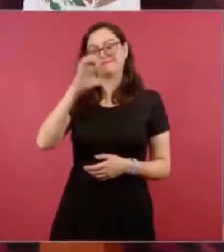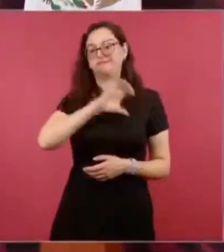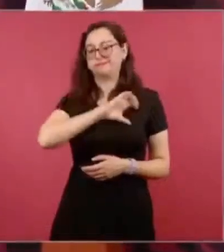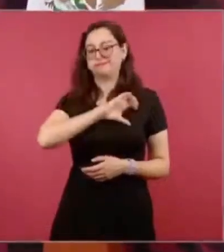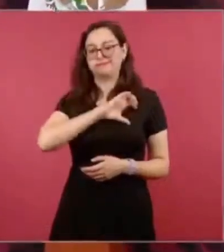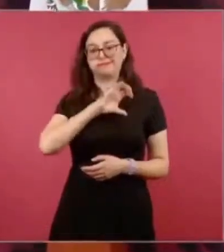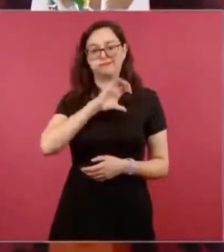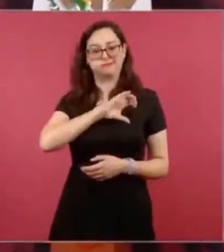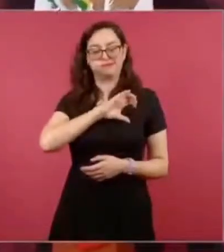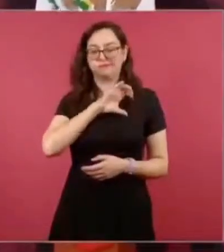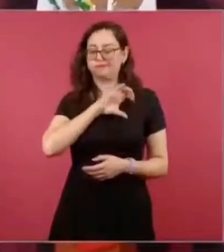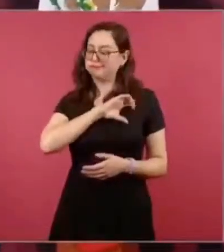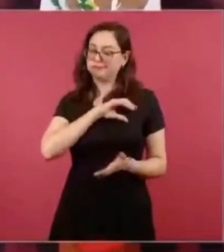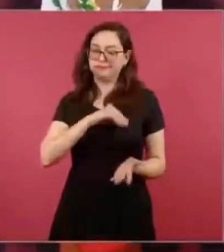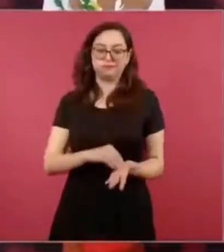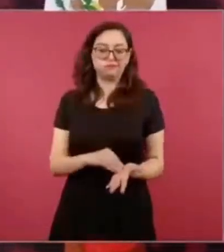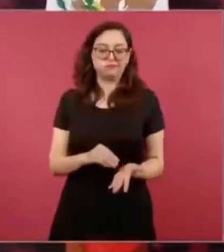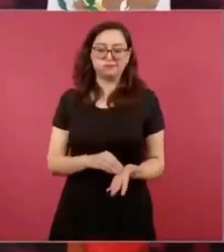lo quiero mucho,